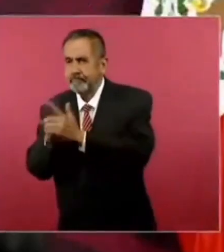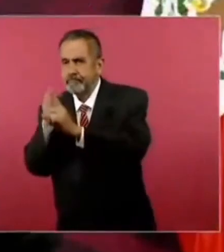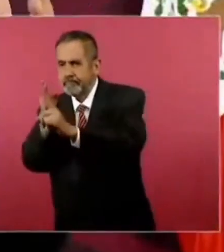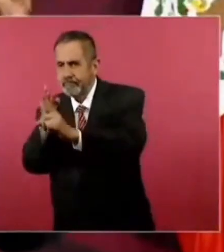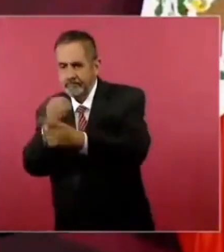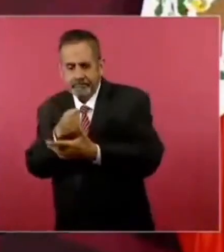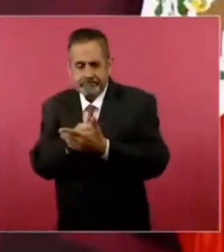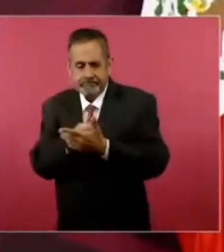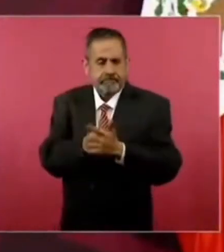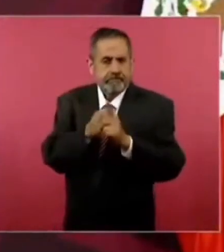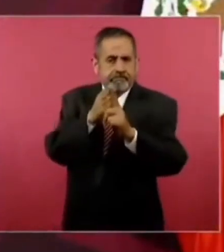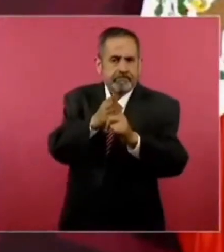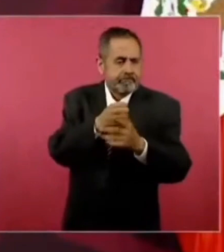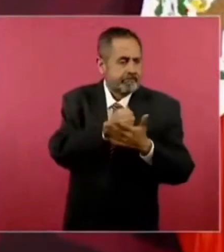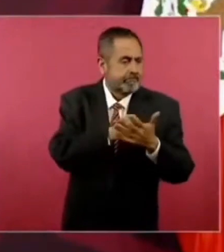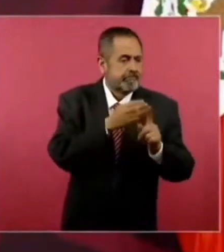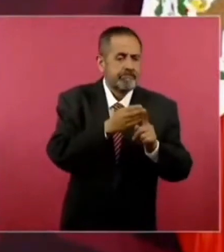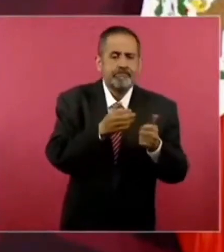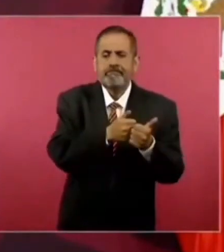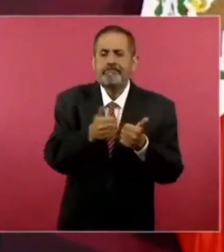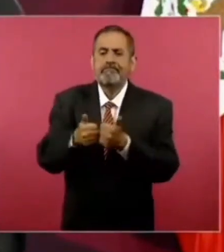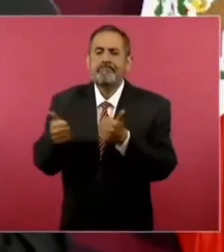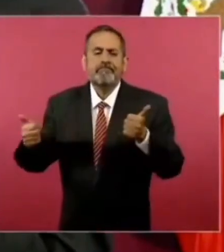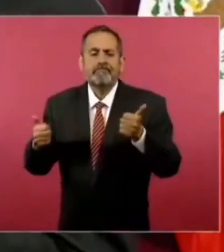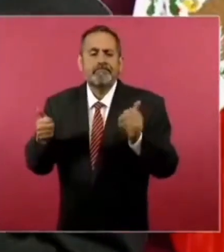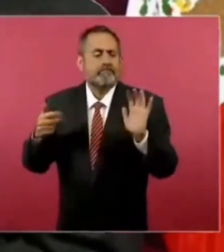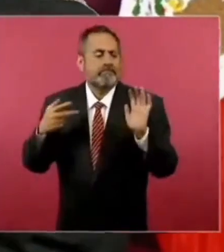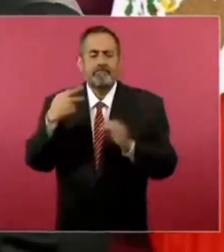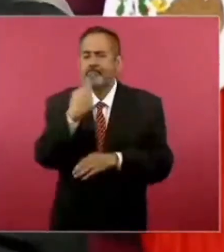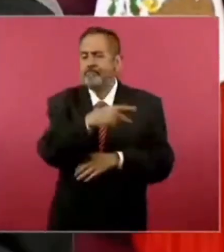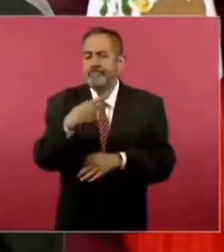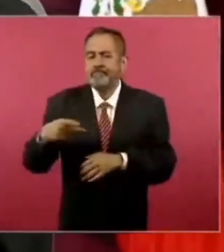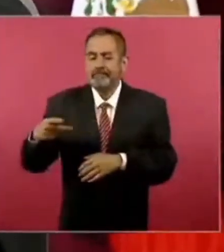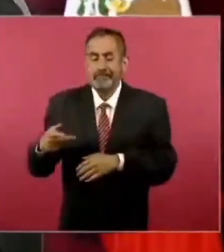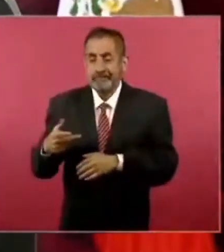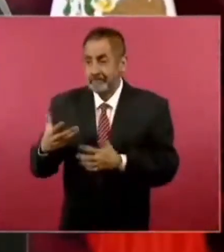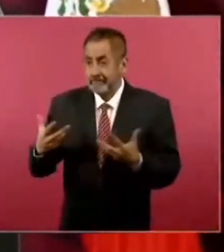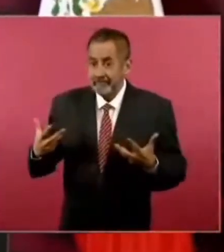Y entonces, para que se dé la integración